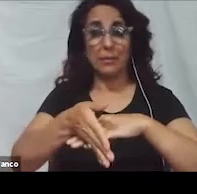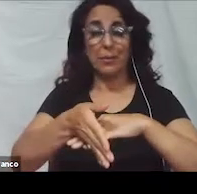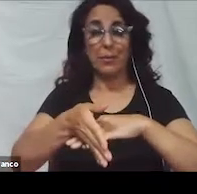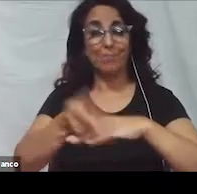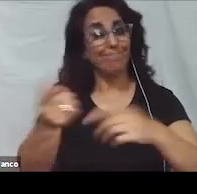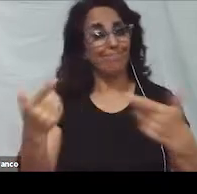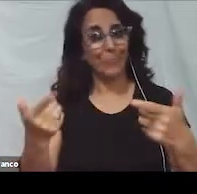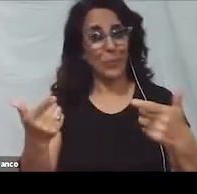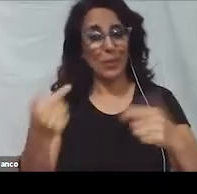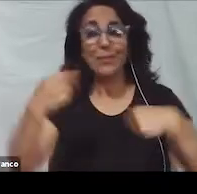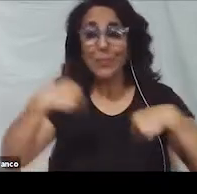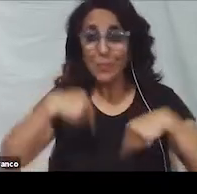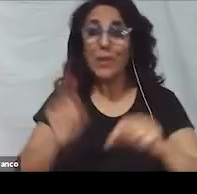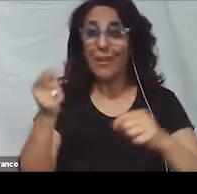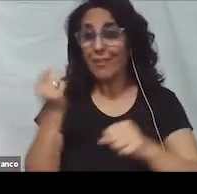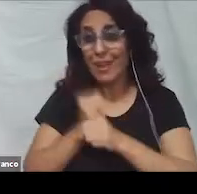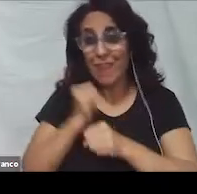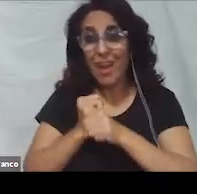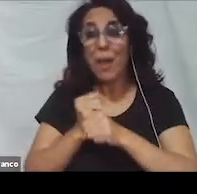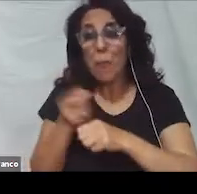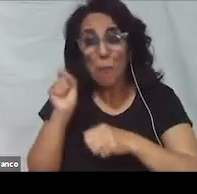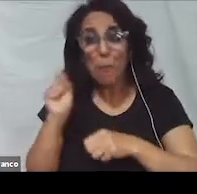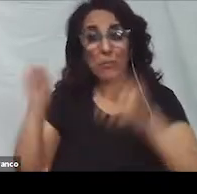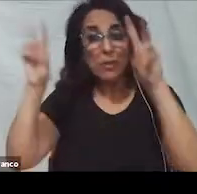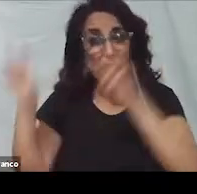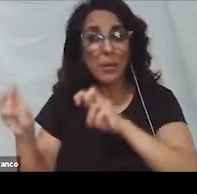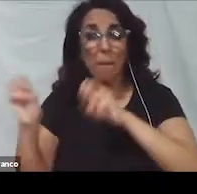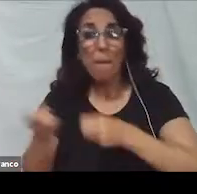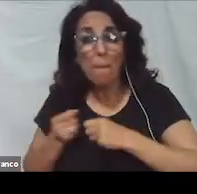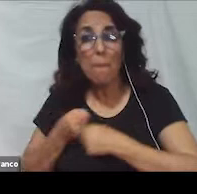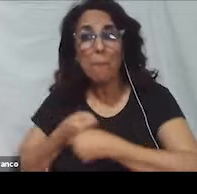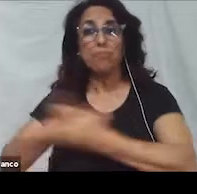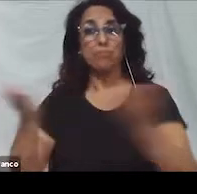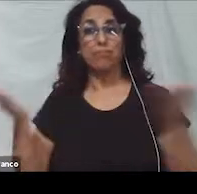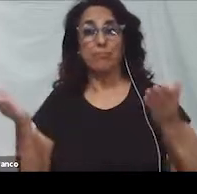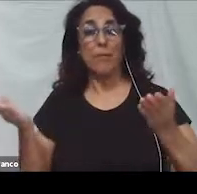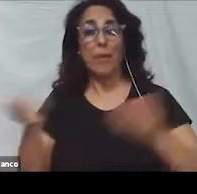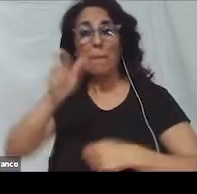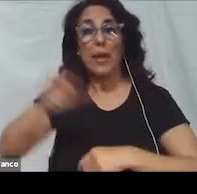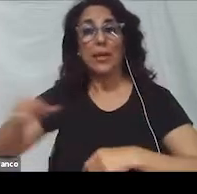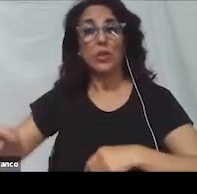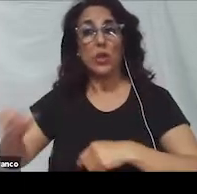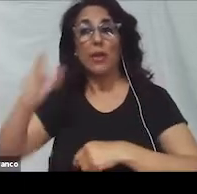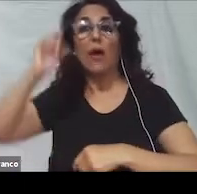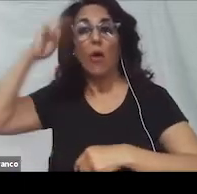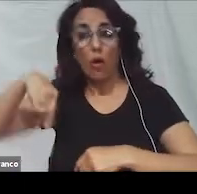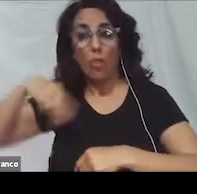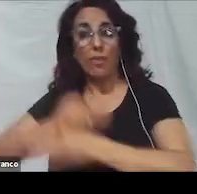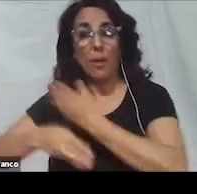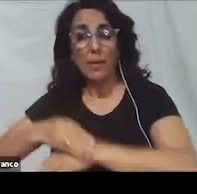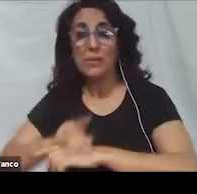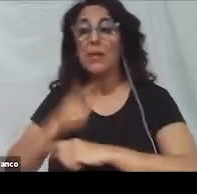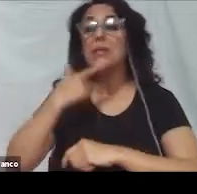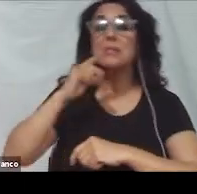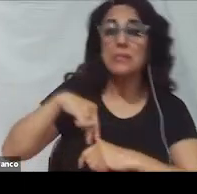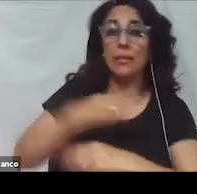accesibilidad como algo que se hace para las personas con discapacidad. Pero a nosotros nos gusta que seamos todas las personas los que nos